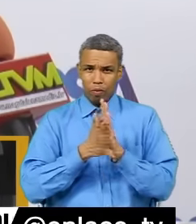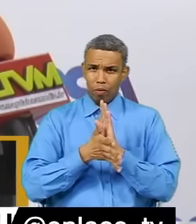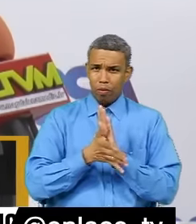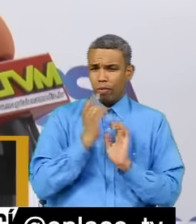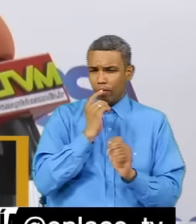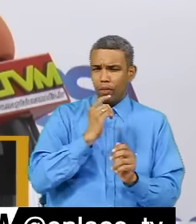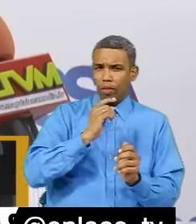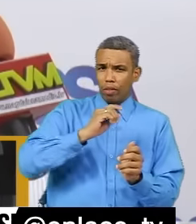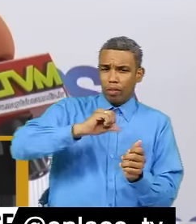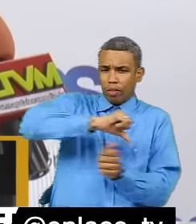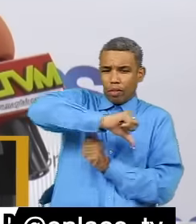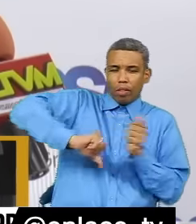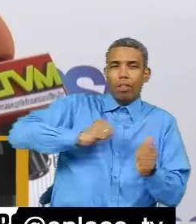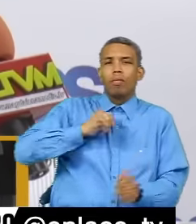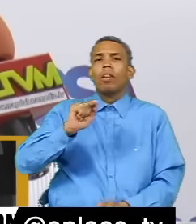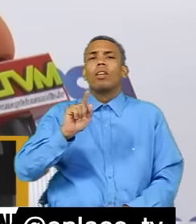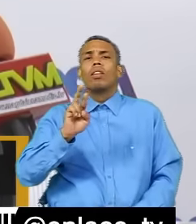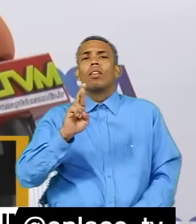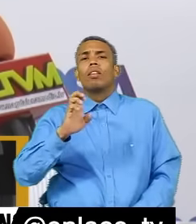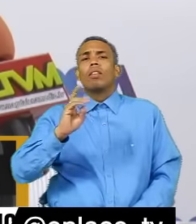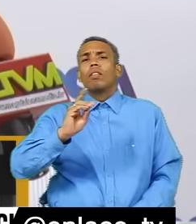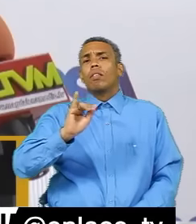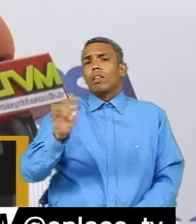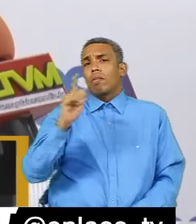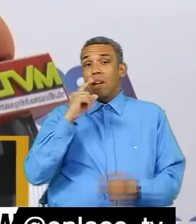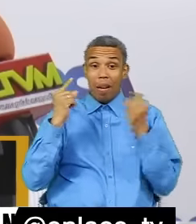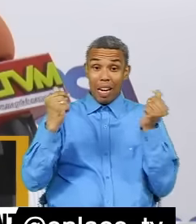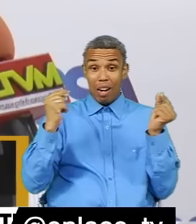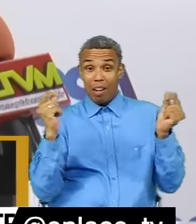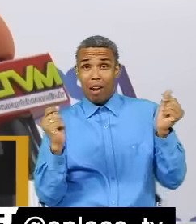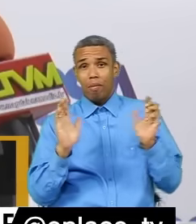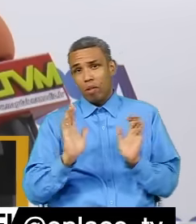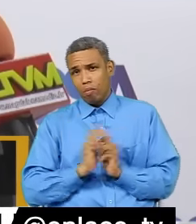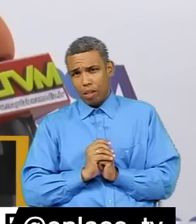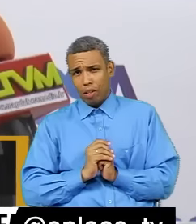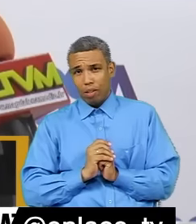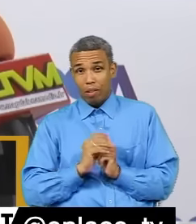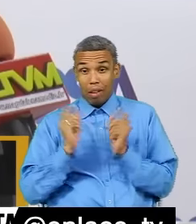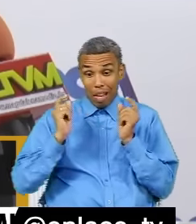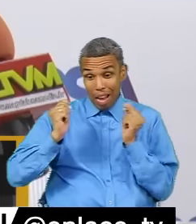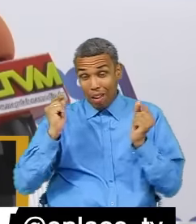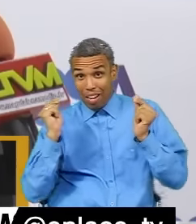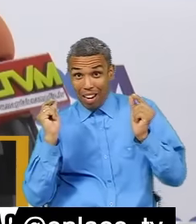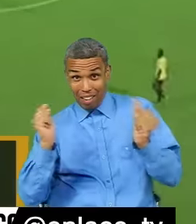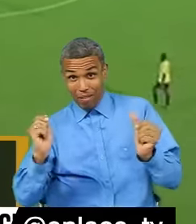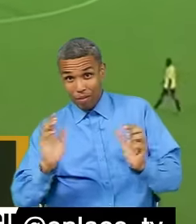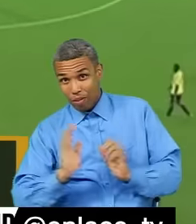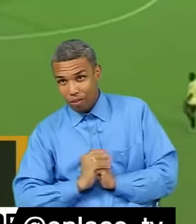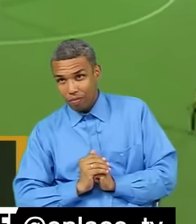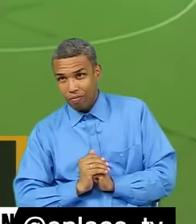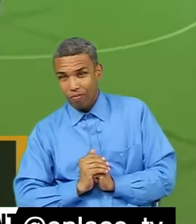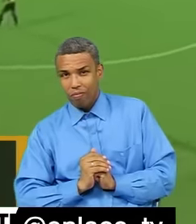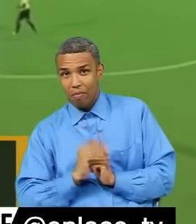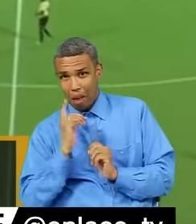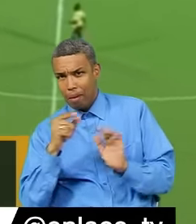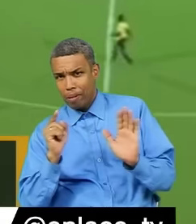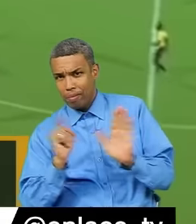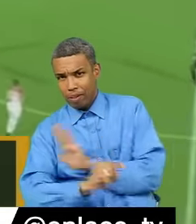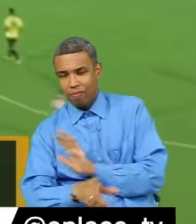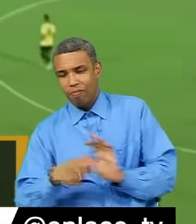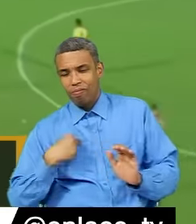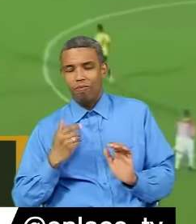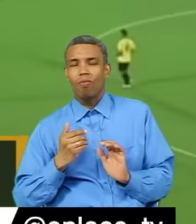porque Freddy es más rápido, más ligero. Y bueno, armaron una jugada de gol ahí con Sebastián espectacular. Costa planteó un